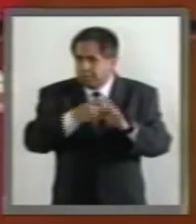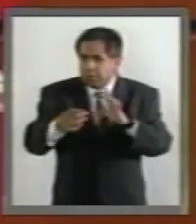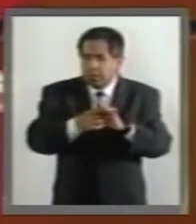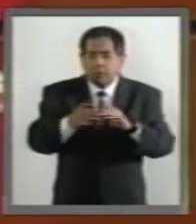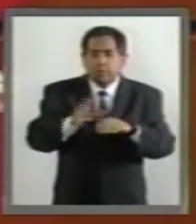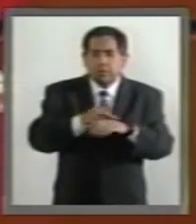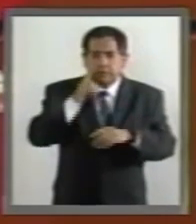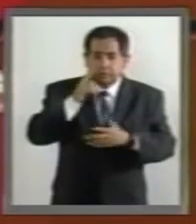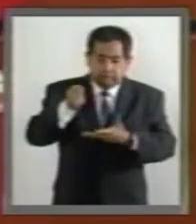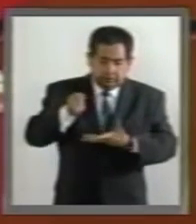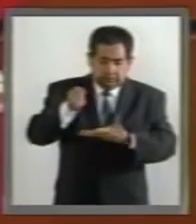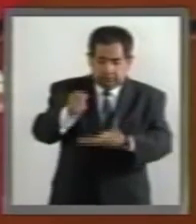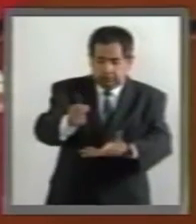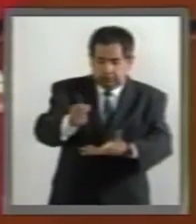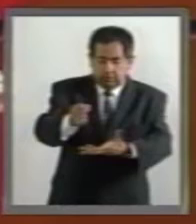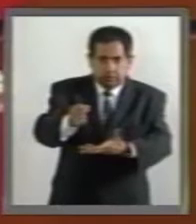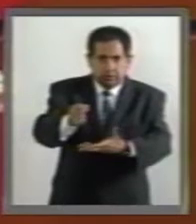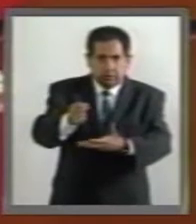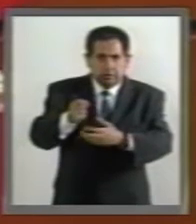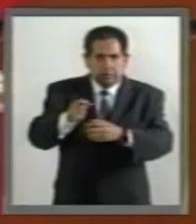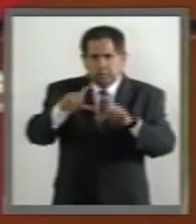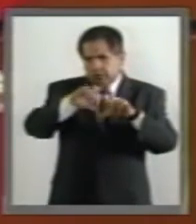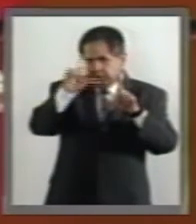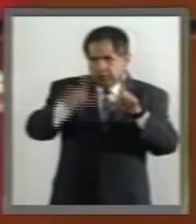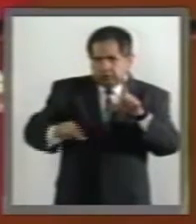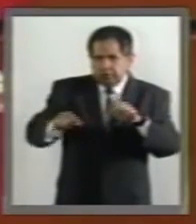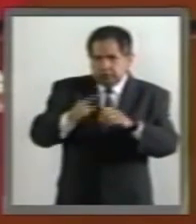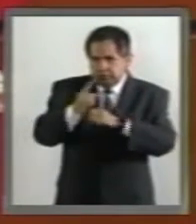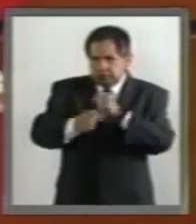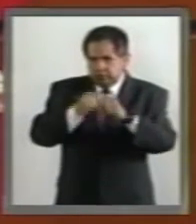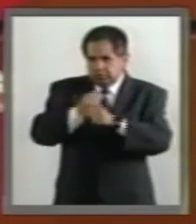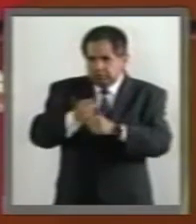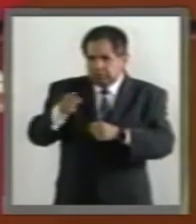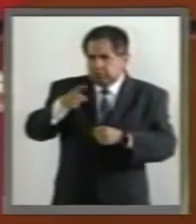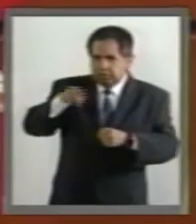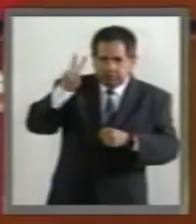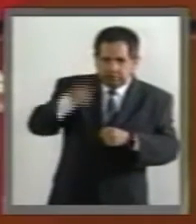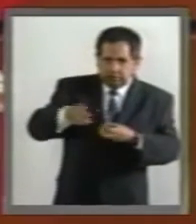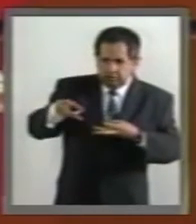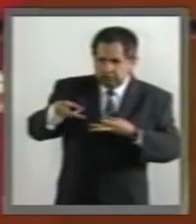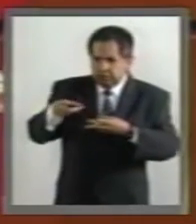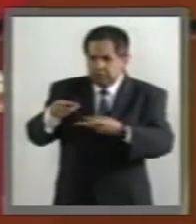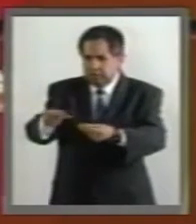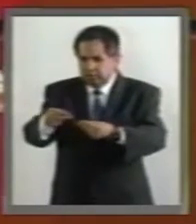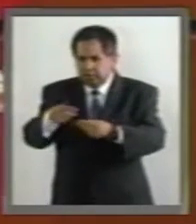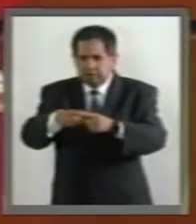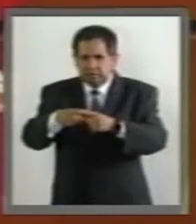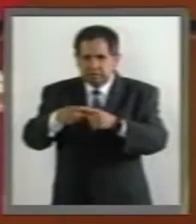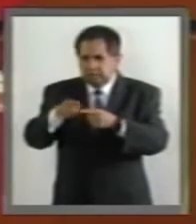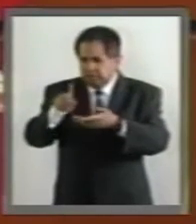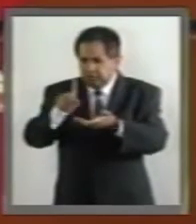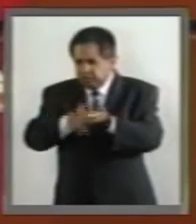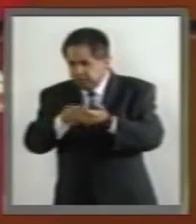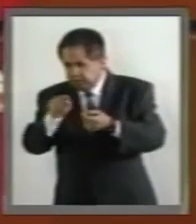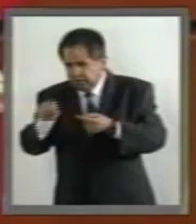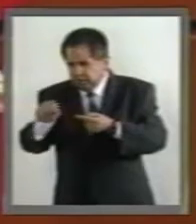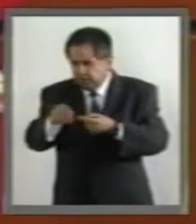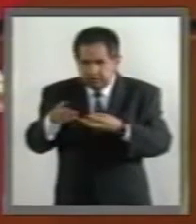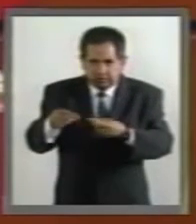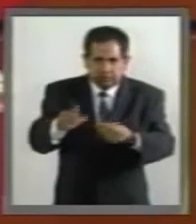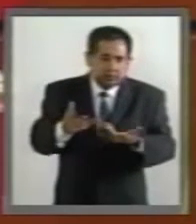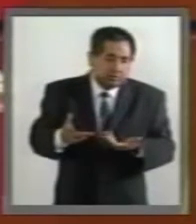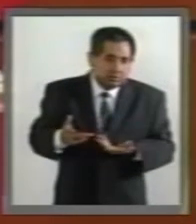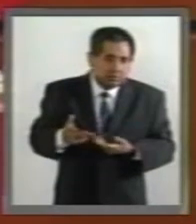el presupuesto de egresos de la Federación con el gasto real reflejado en la cuenta pública, puede